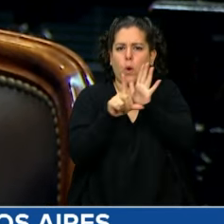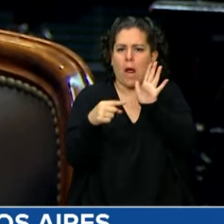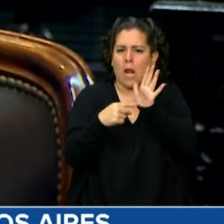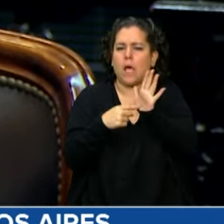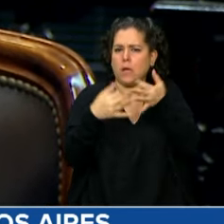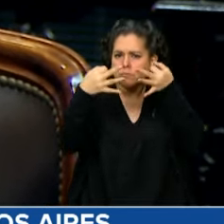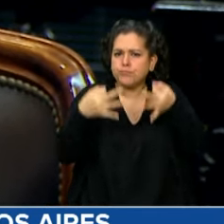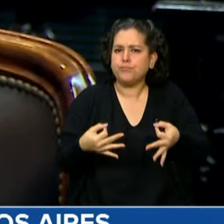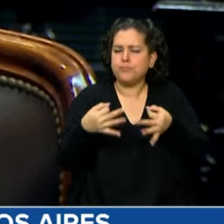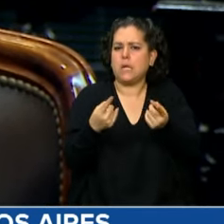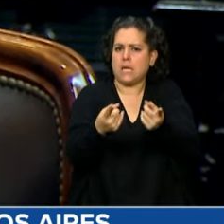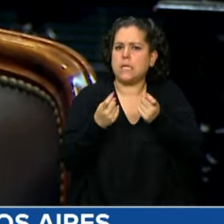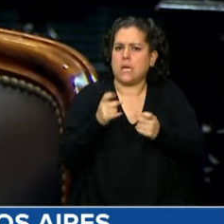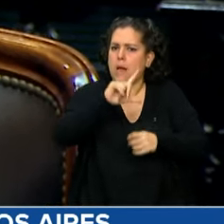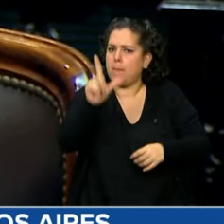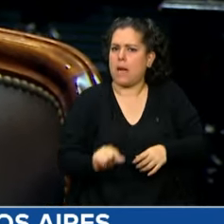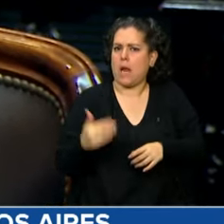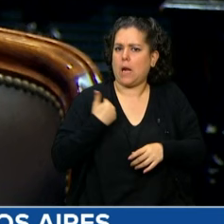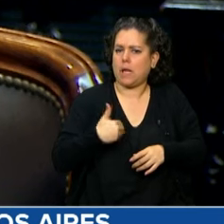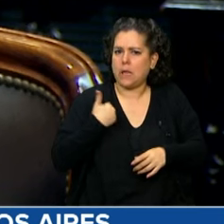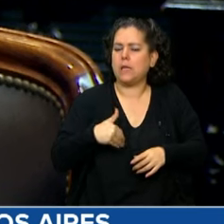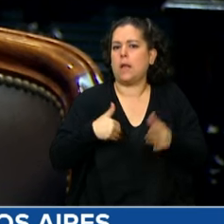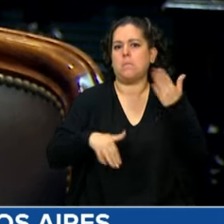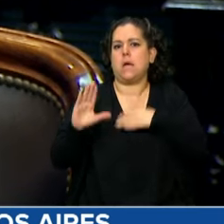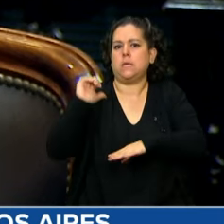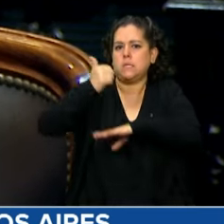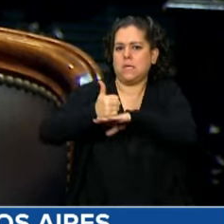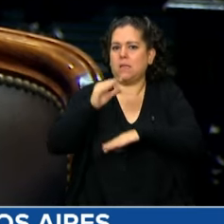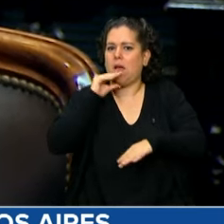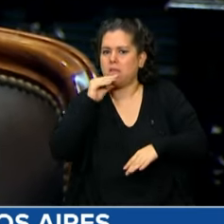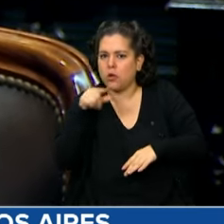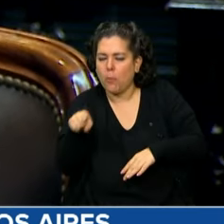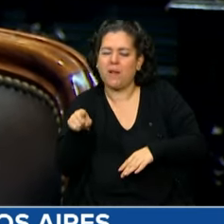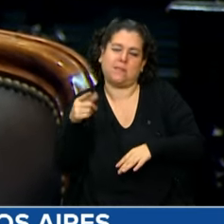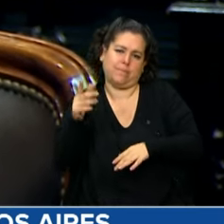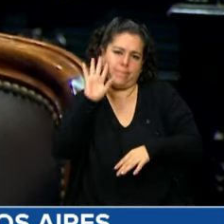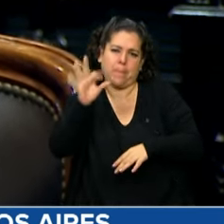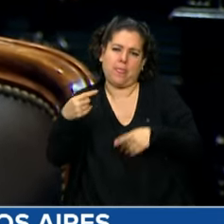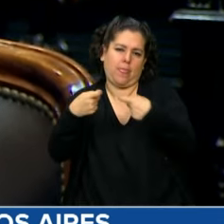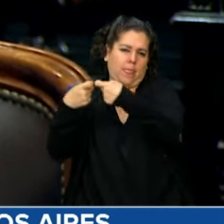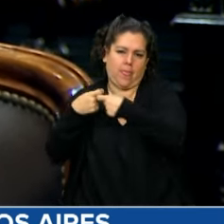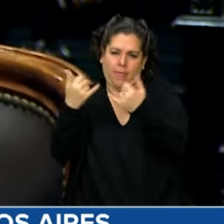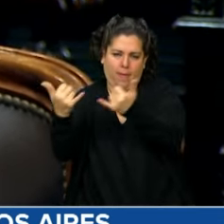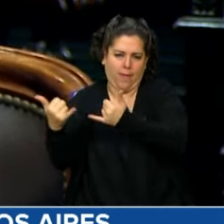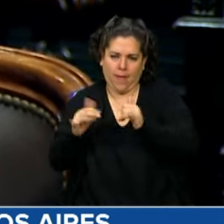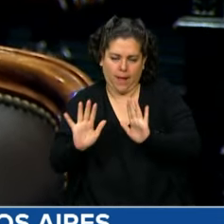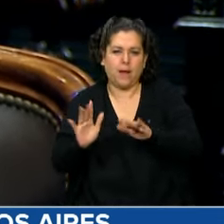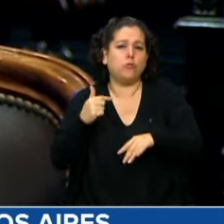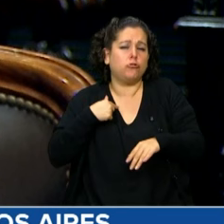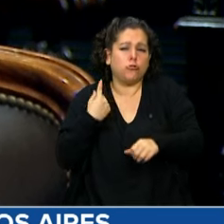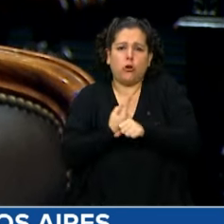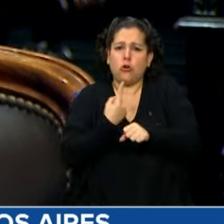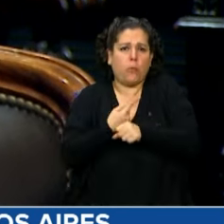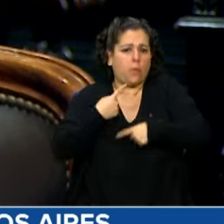absolutamente indispensable en la Argentina y más se gobierna Sergio maa es una ley de lobby nosotros no podemos seguir